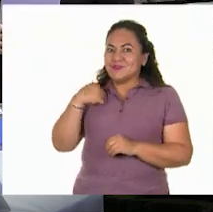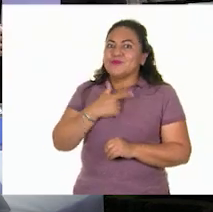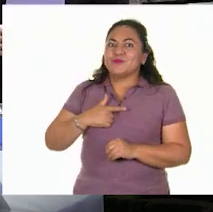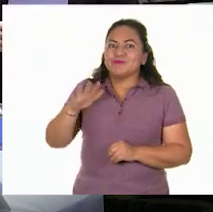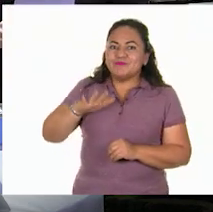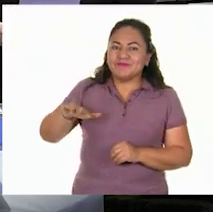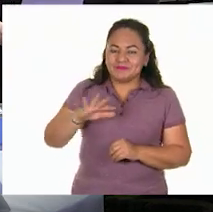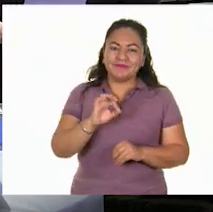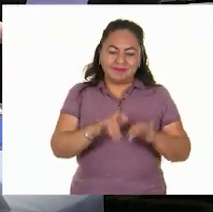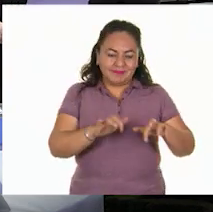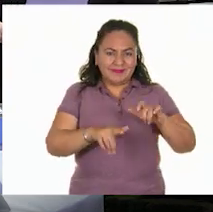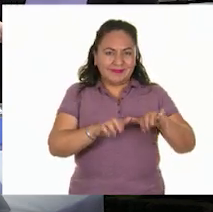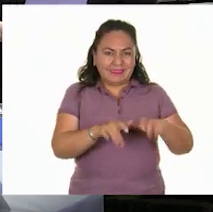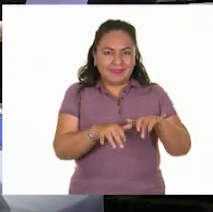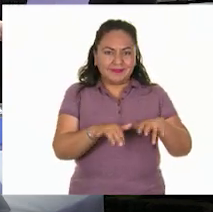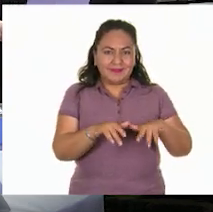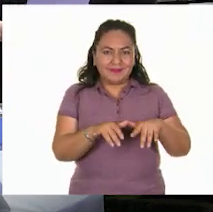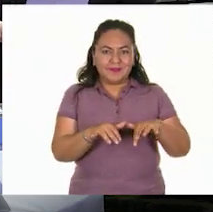mucho ese lugar.